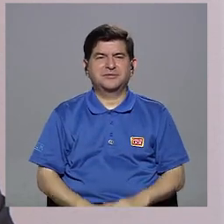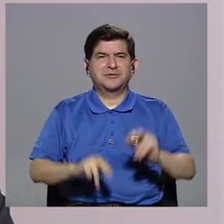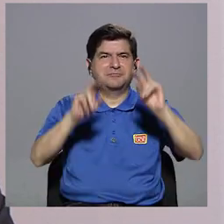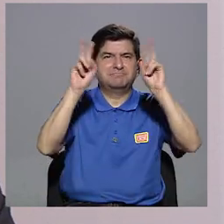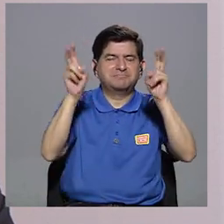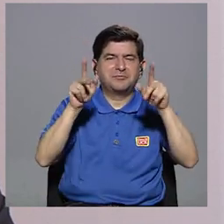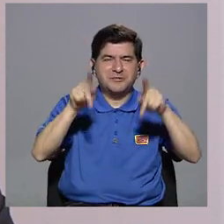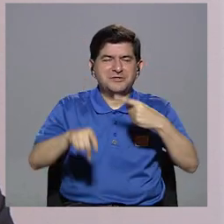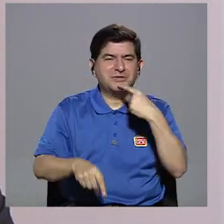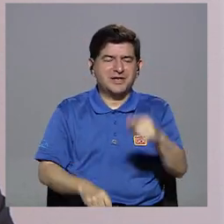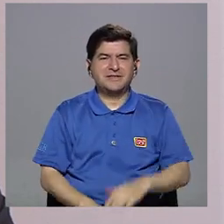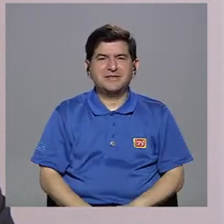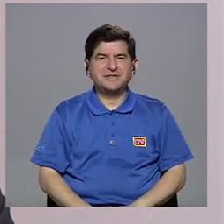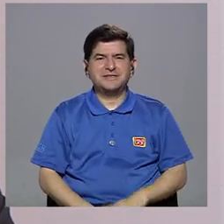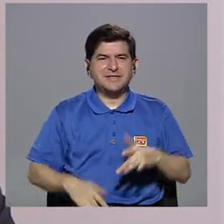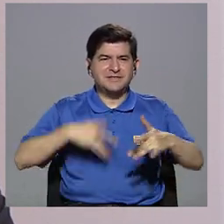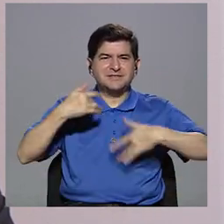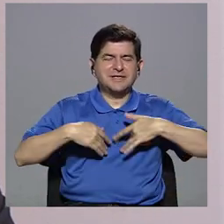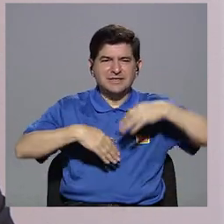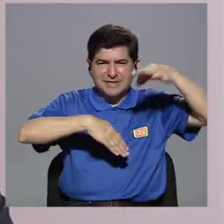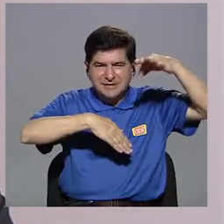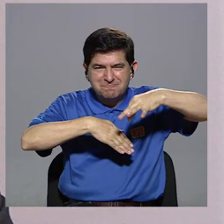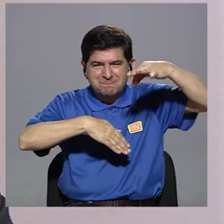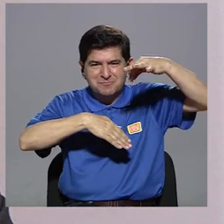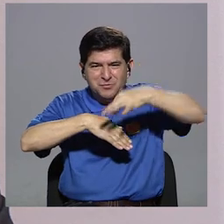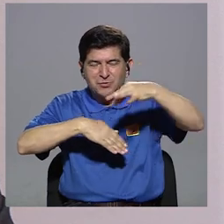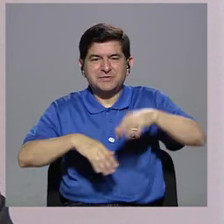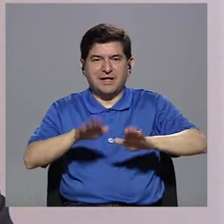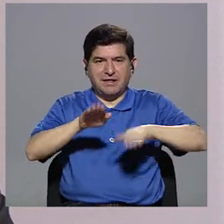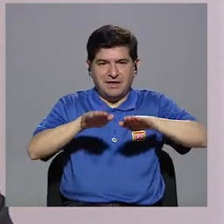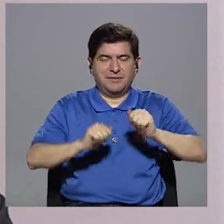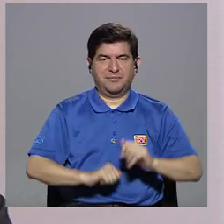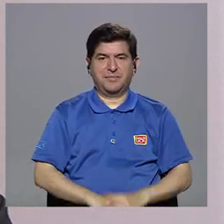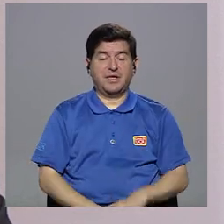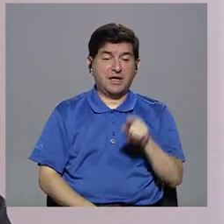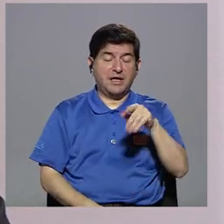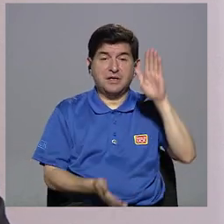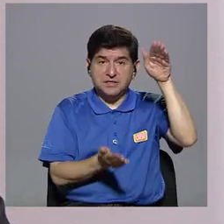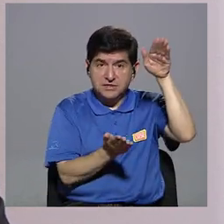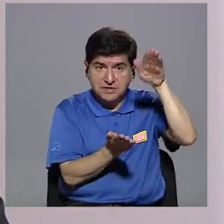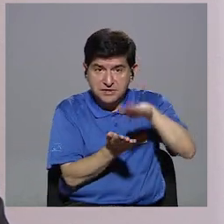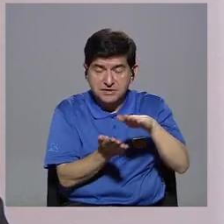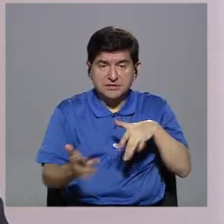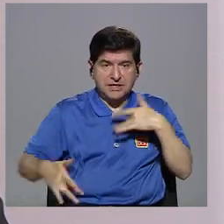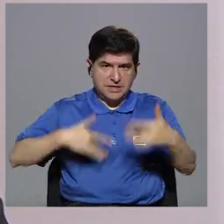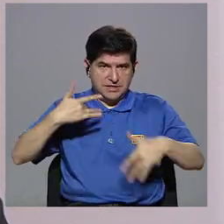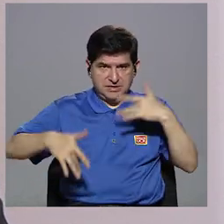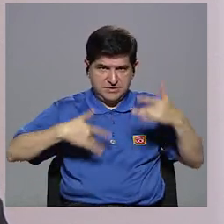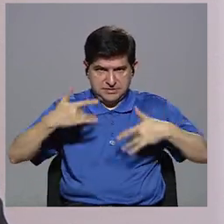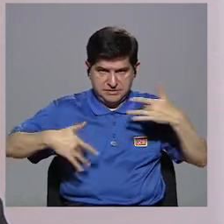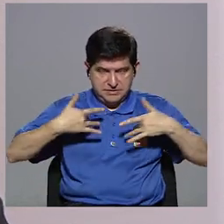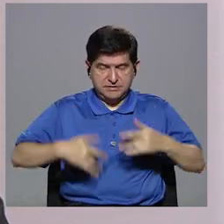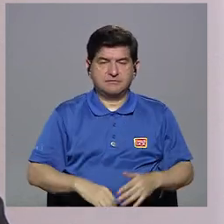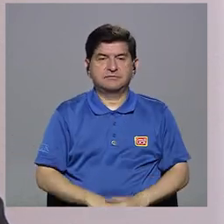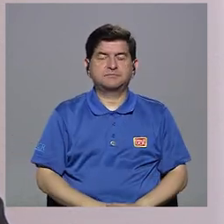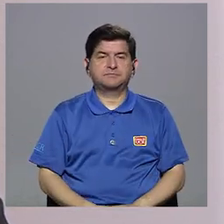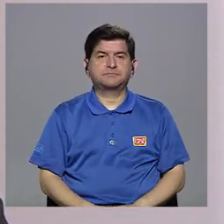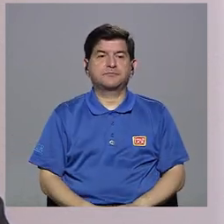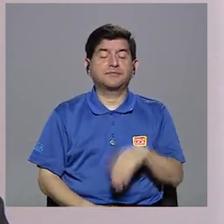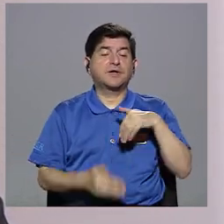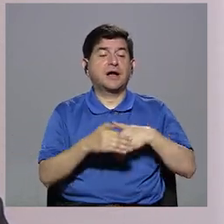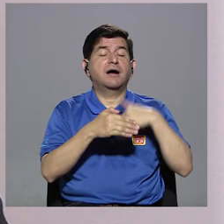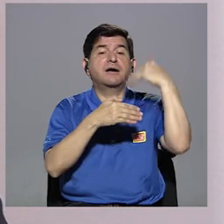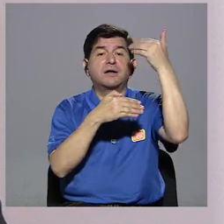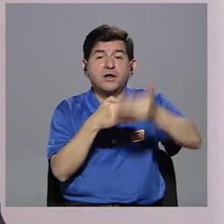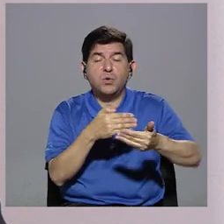en el próximo juego de puntadas en los pies y esa disminución en la sensibilidad es lo